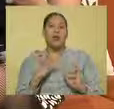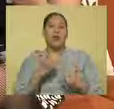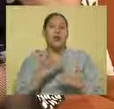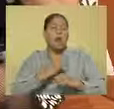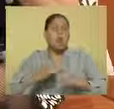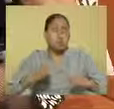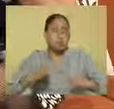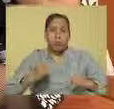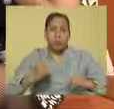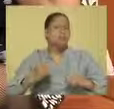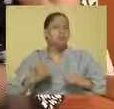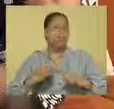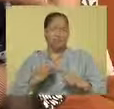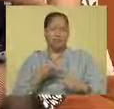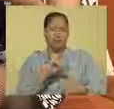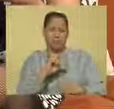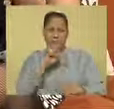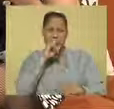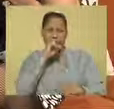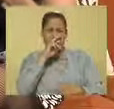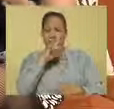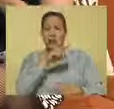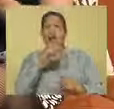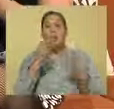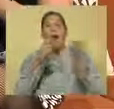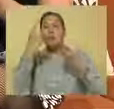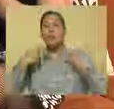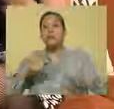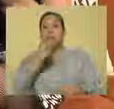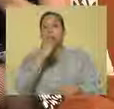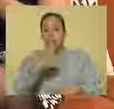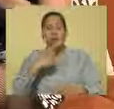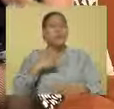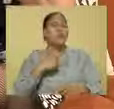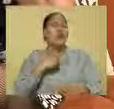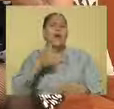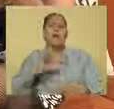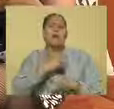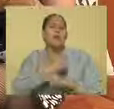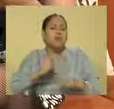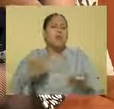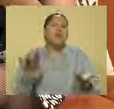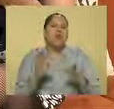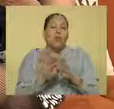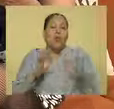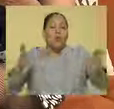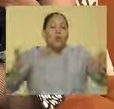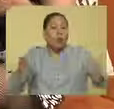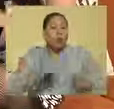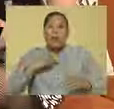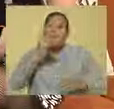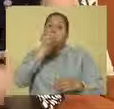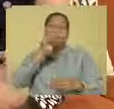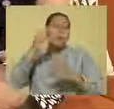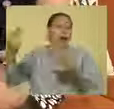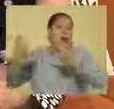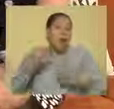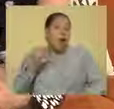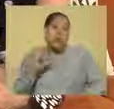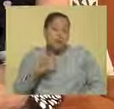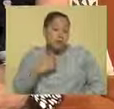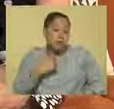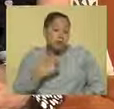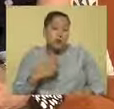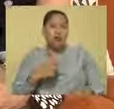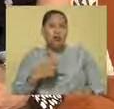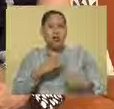gordita, ¿no? O sea, complexión robusta. Porque hay mucha gente que dice, es que somos de esa complexión, ¿cómo le podemos hacer para bajar? Es que ahí es la parte, es que yo